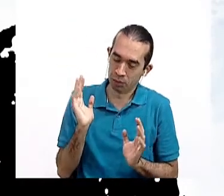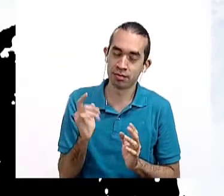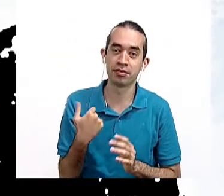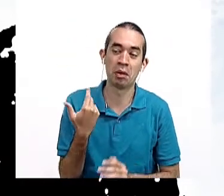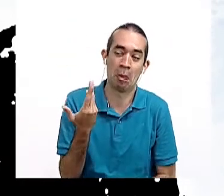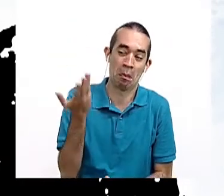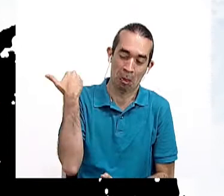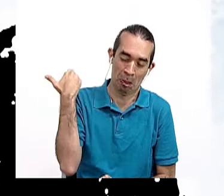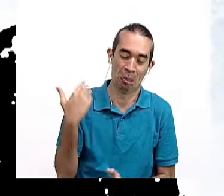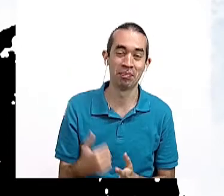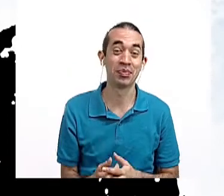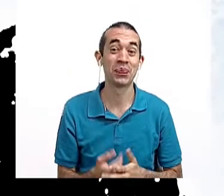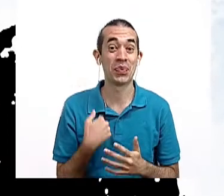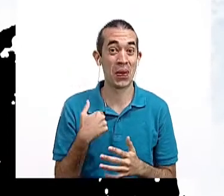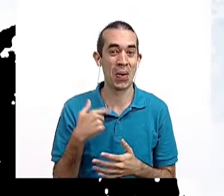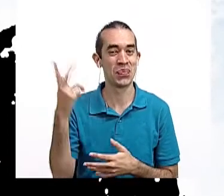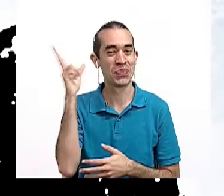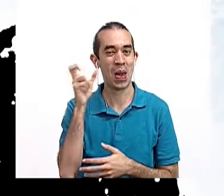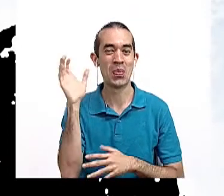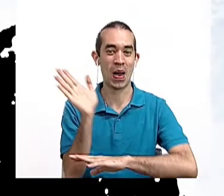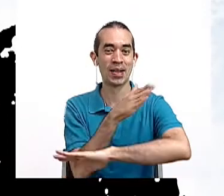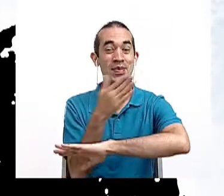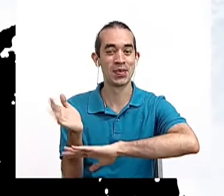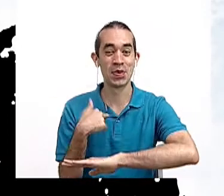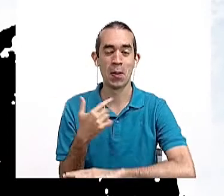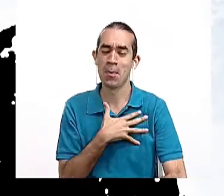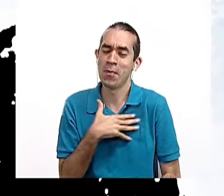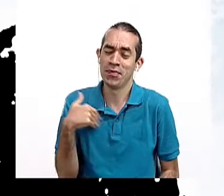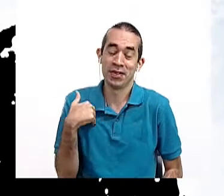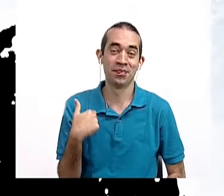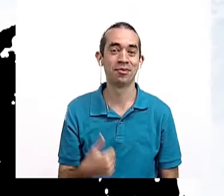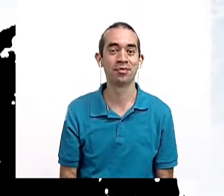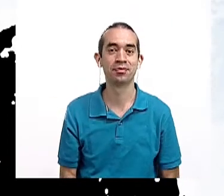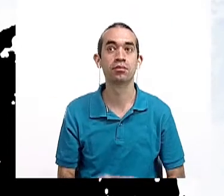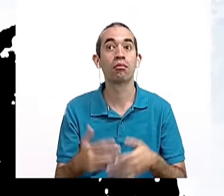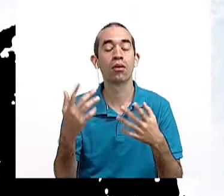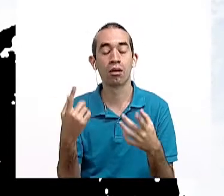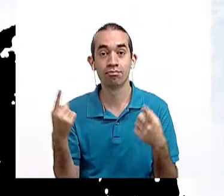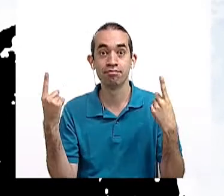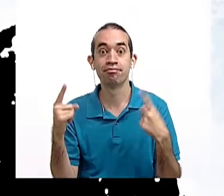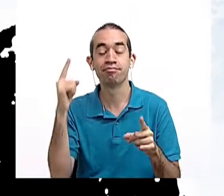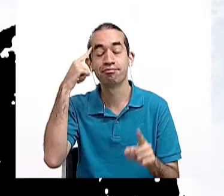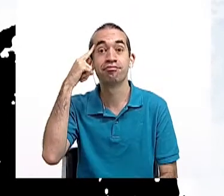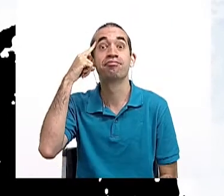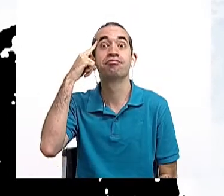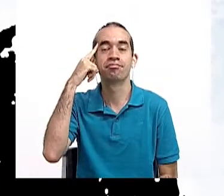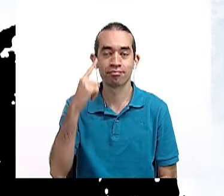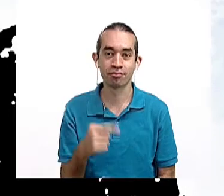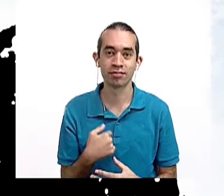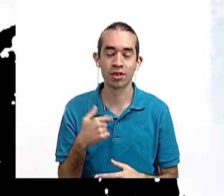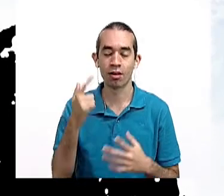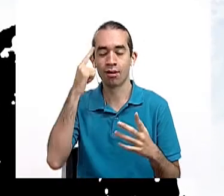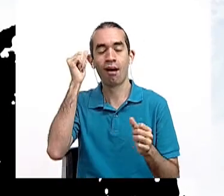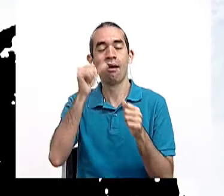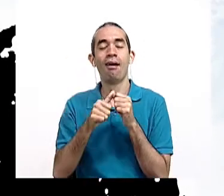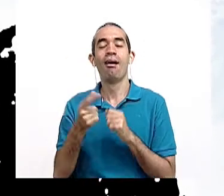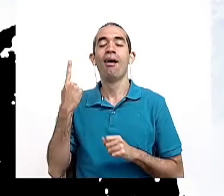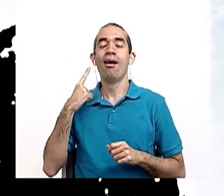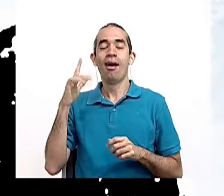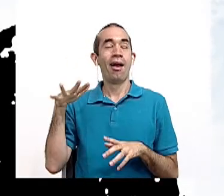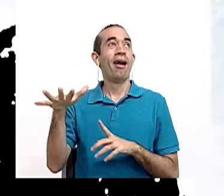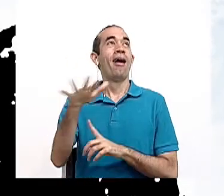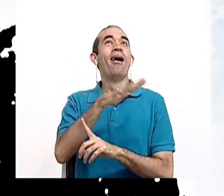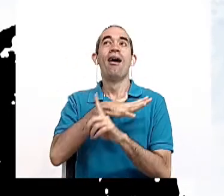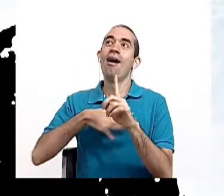un tiempo, cuando yo escuchaba esas canciones que me gustaban mucho. Y de repente, no me van a creer, yo estaba ahí en ese lugar,